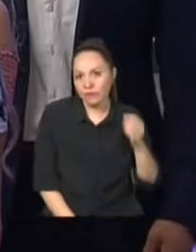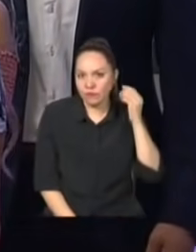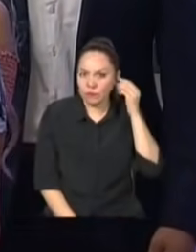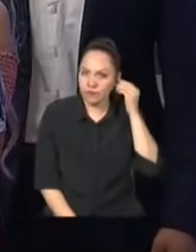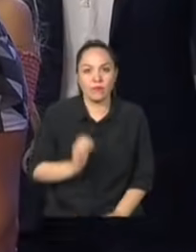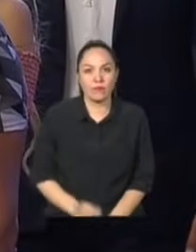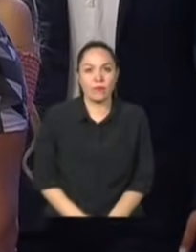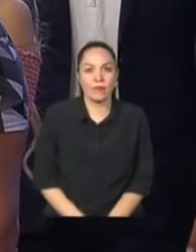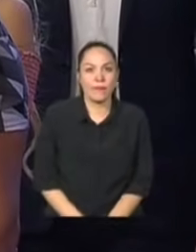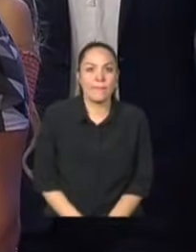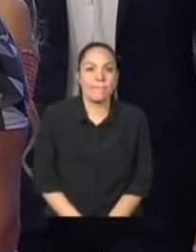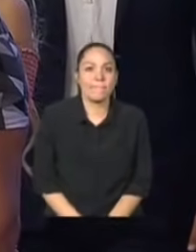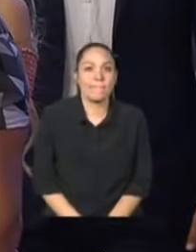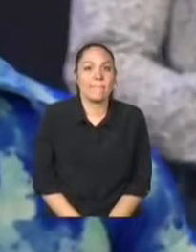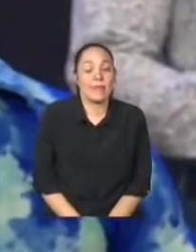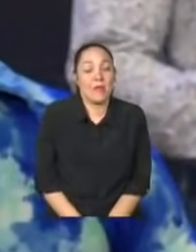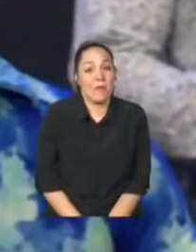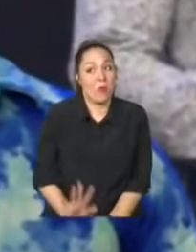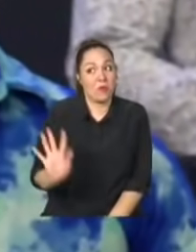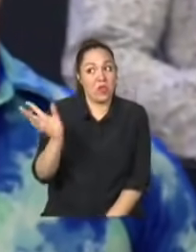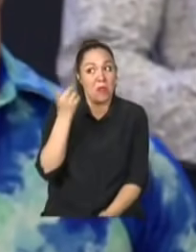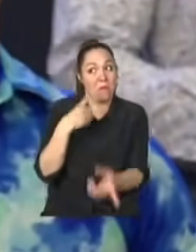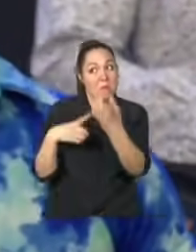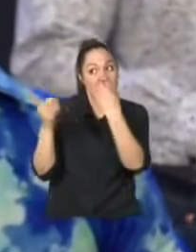Suponiendo sin otro hombre.